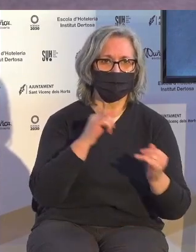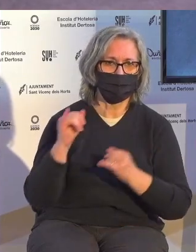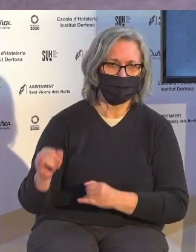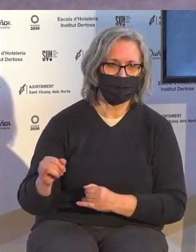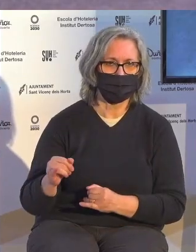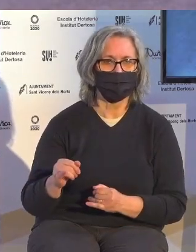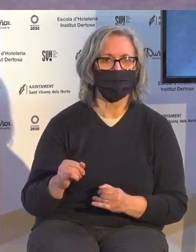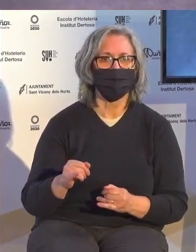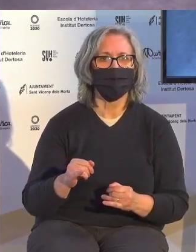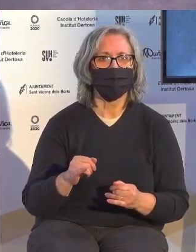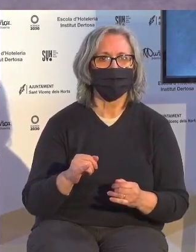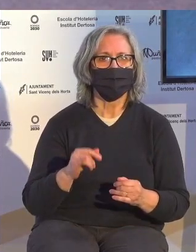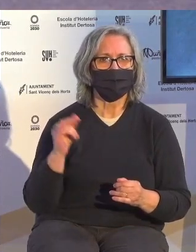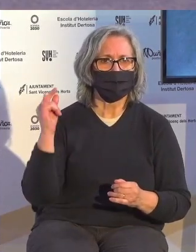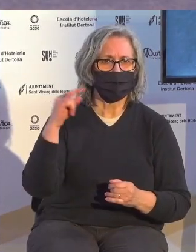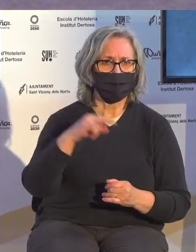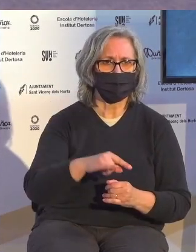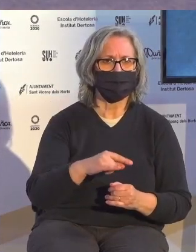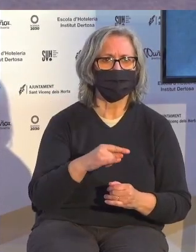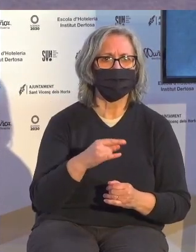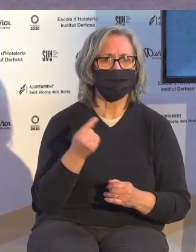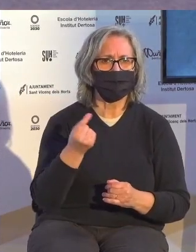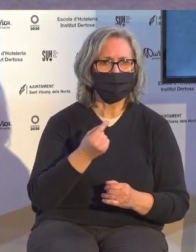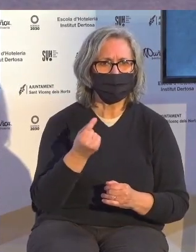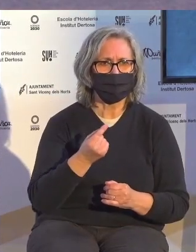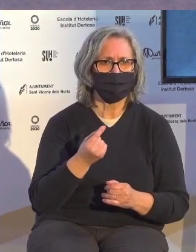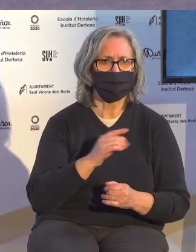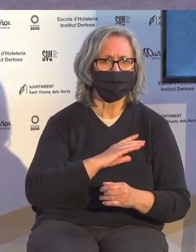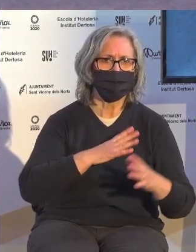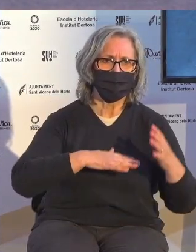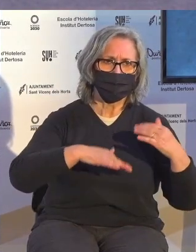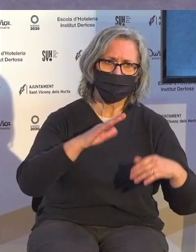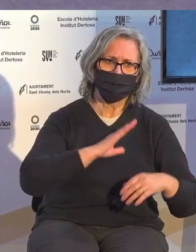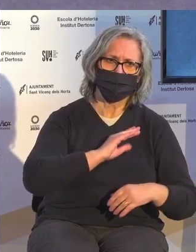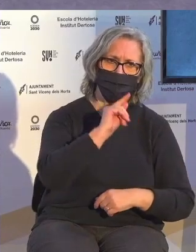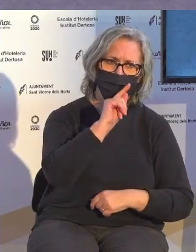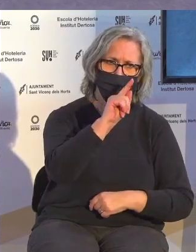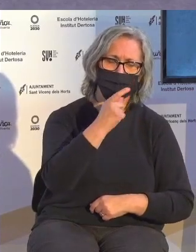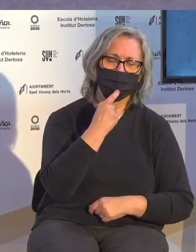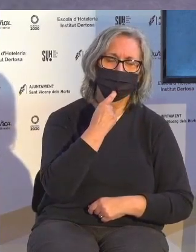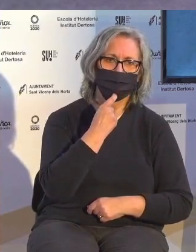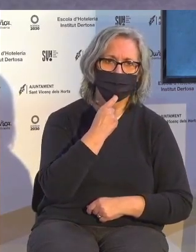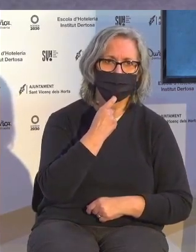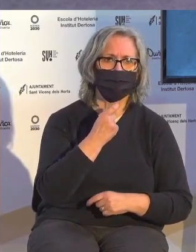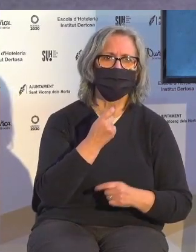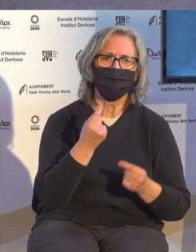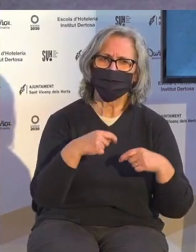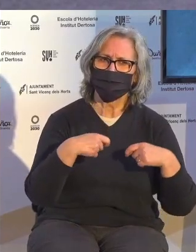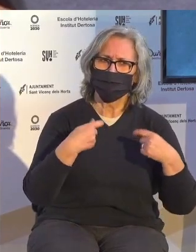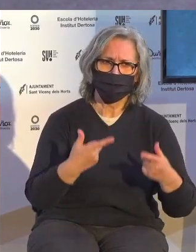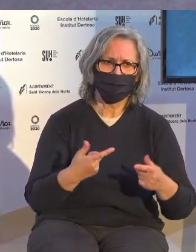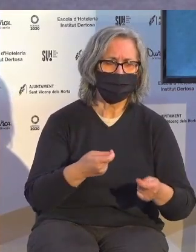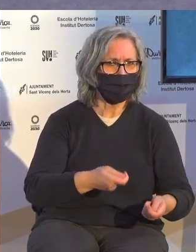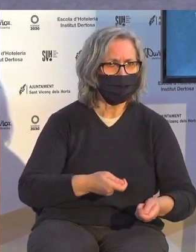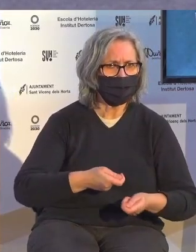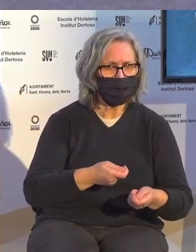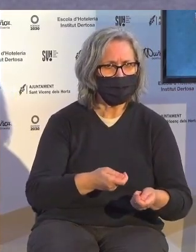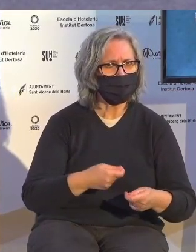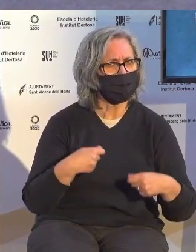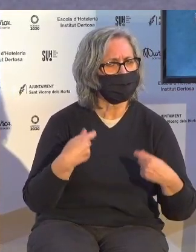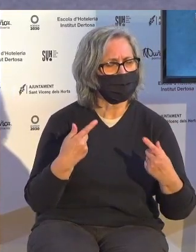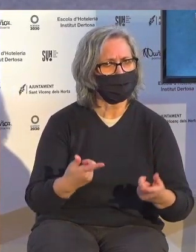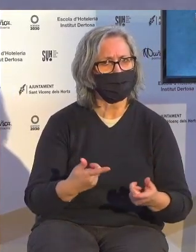lo utilizado vamos a hacer yo siempre he utilizado ese consumo de